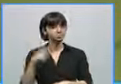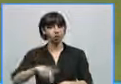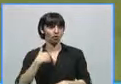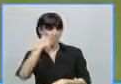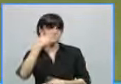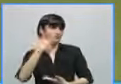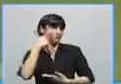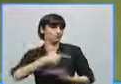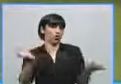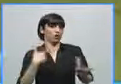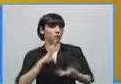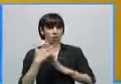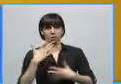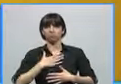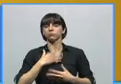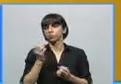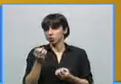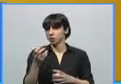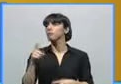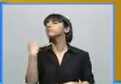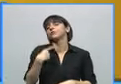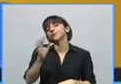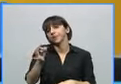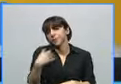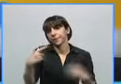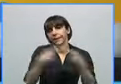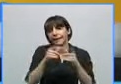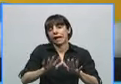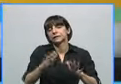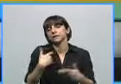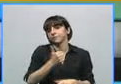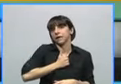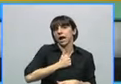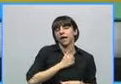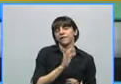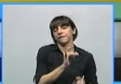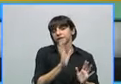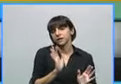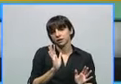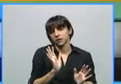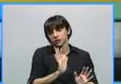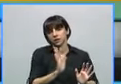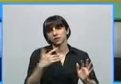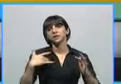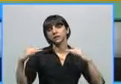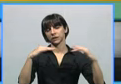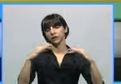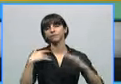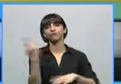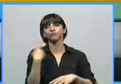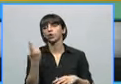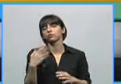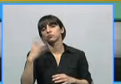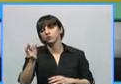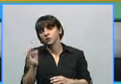sabíamos que que el partido iba a ser así como todos los que hay con Canadá ellos llegan poco pero son contundentes eh nosotros no nos teníamos que pasar de